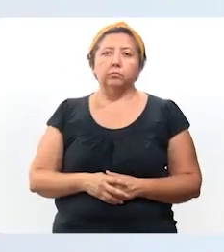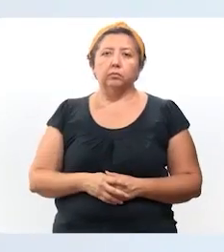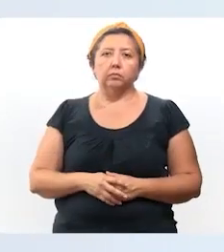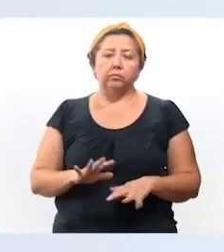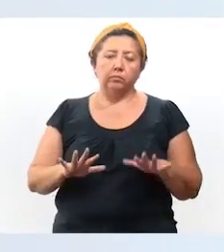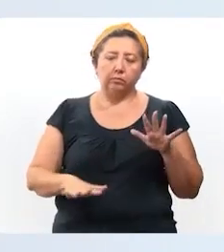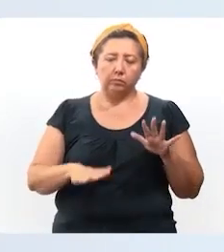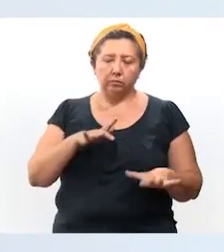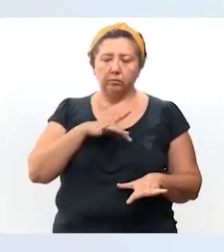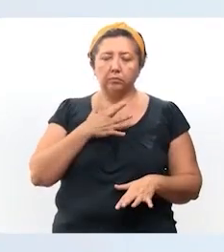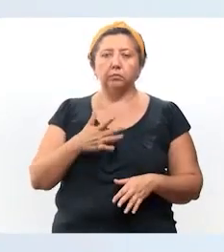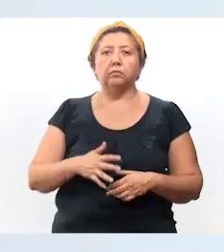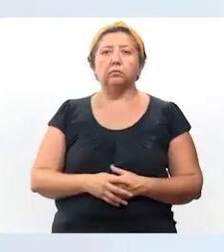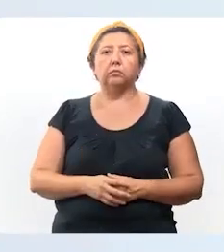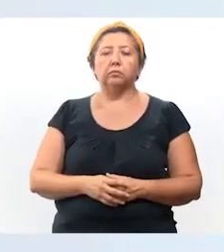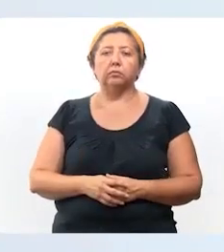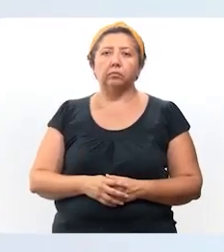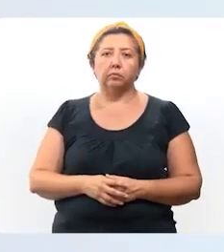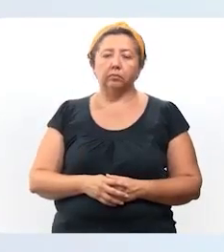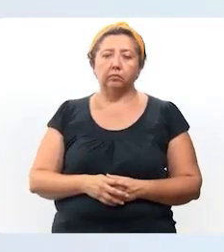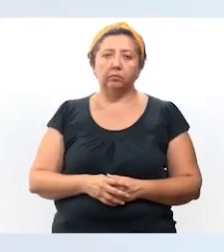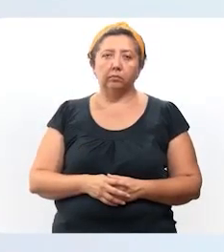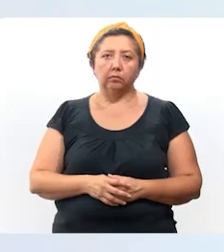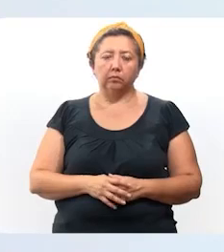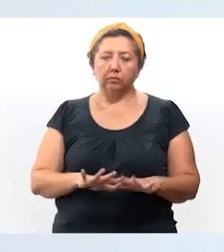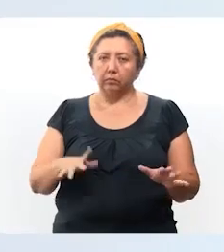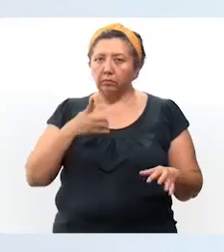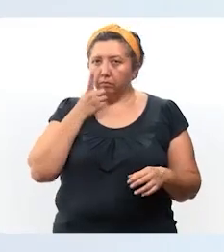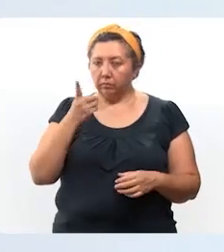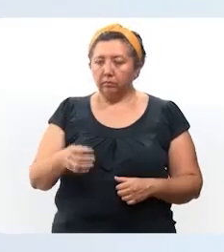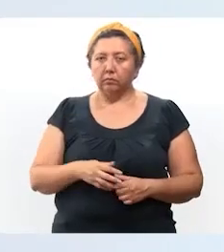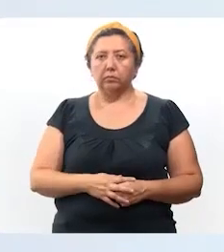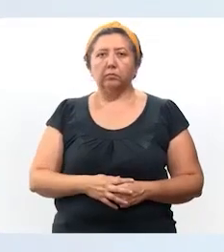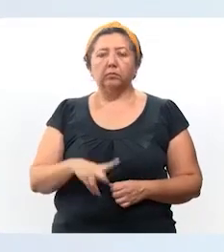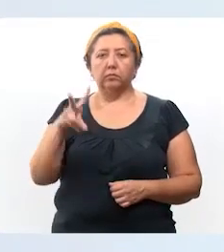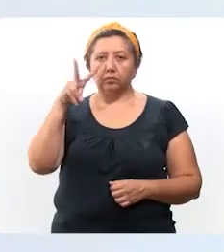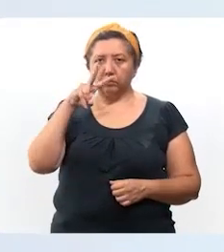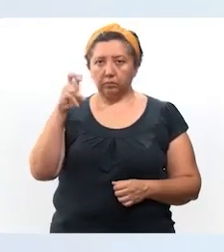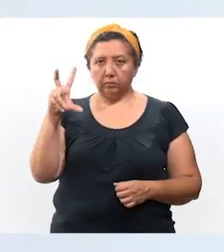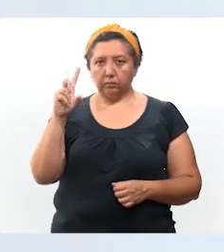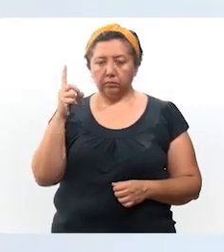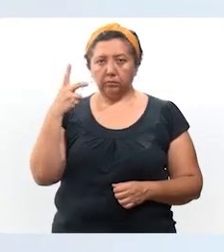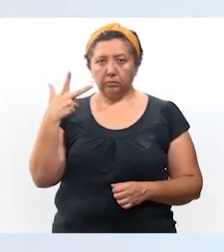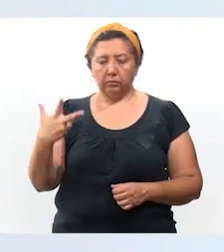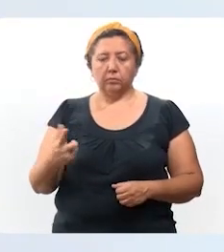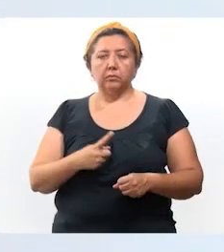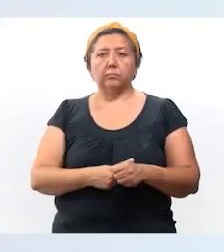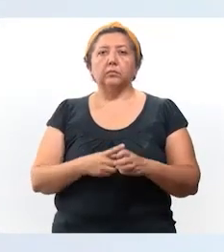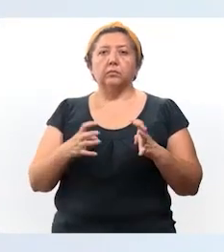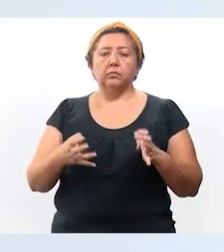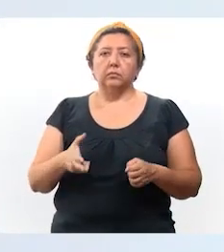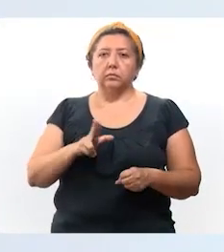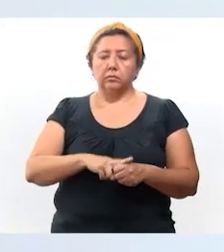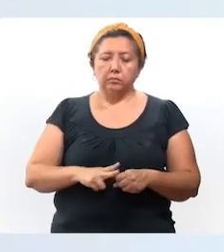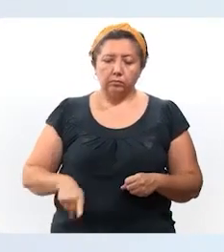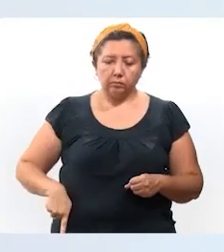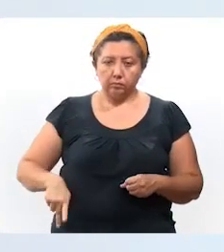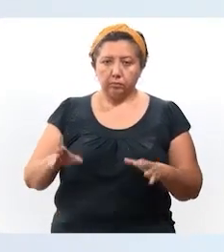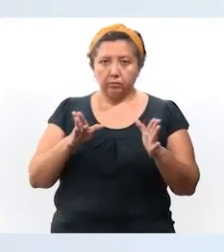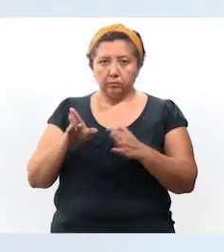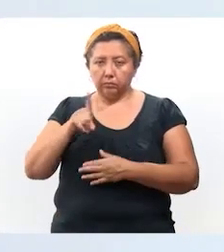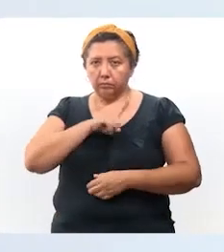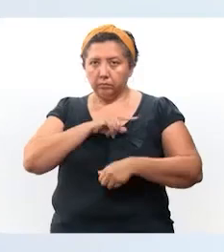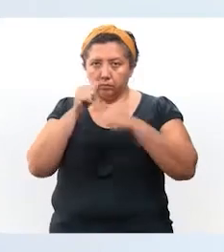Yucatán. Presentan síntomas leves. Como ya se mencionó, 238 de los casos positivos están en